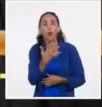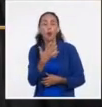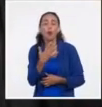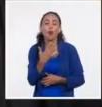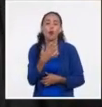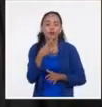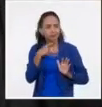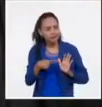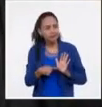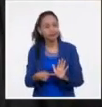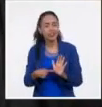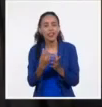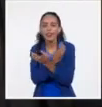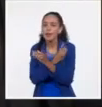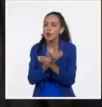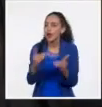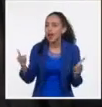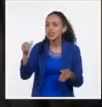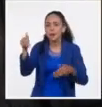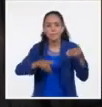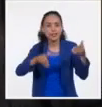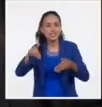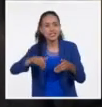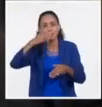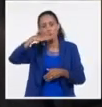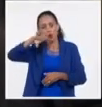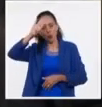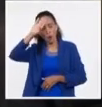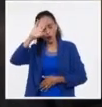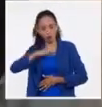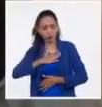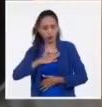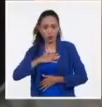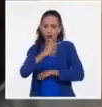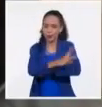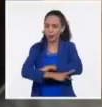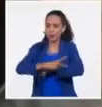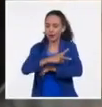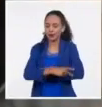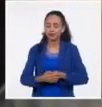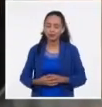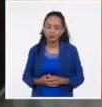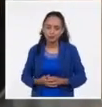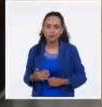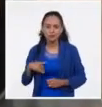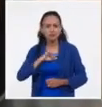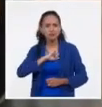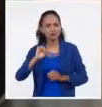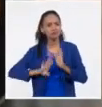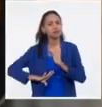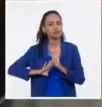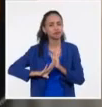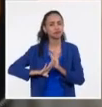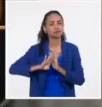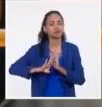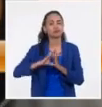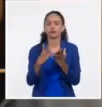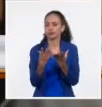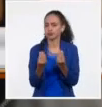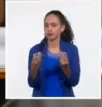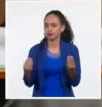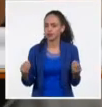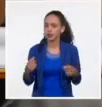signo de la democracia participativa de nuestro país. Se ha logrado avanzar mucho en muchos